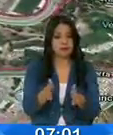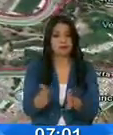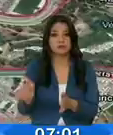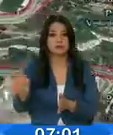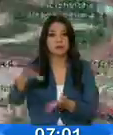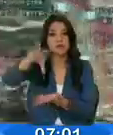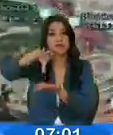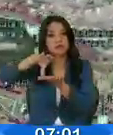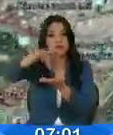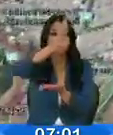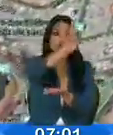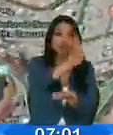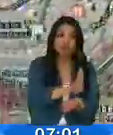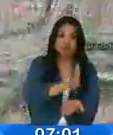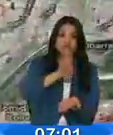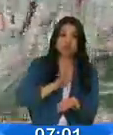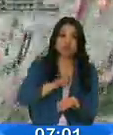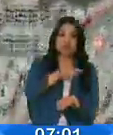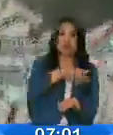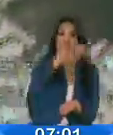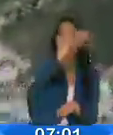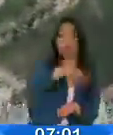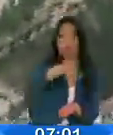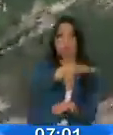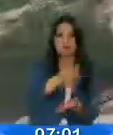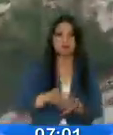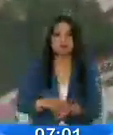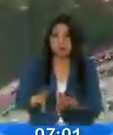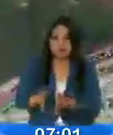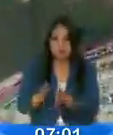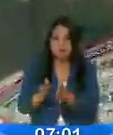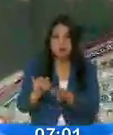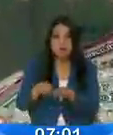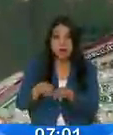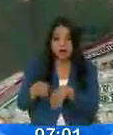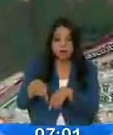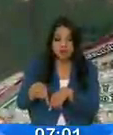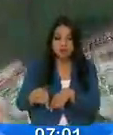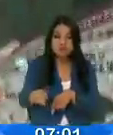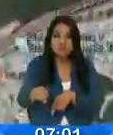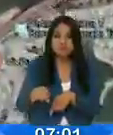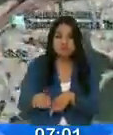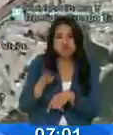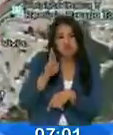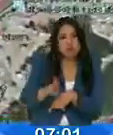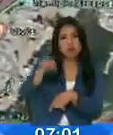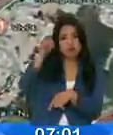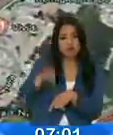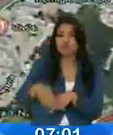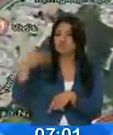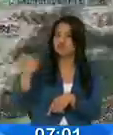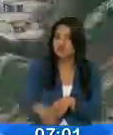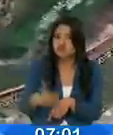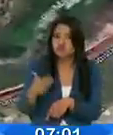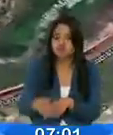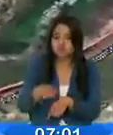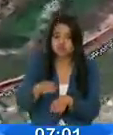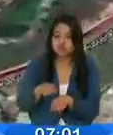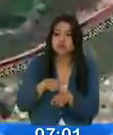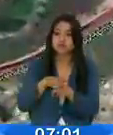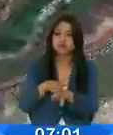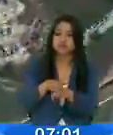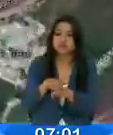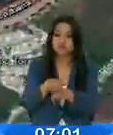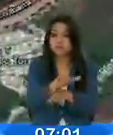y norte de la ciudad de Quito. Miren, la José María Velasco Ibarra presenta de sur a norte carga sumamente pesada, la vía